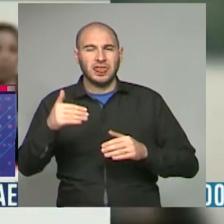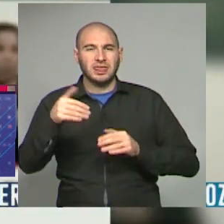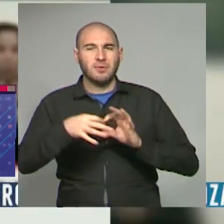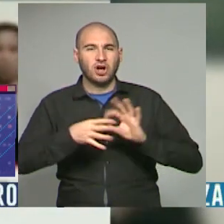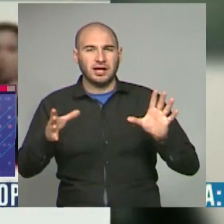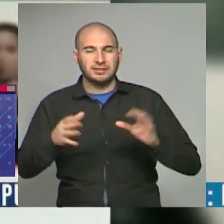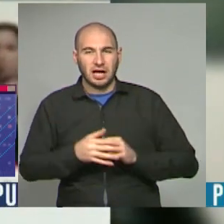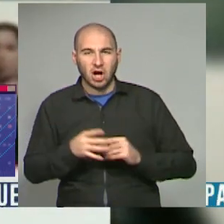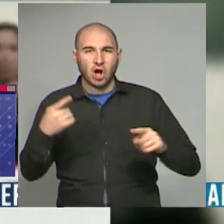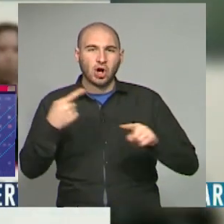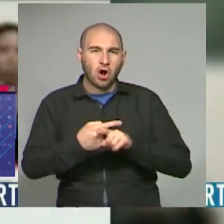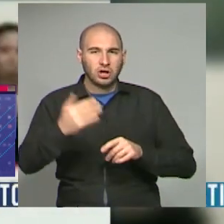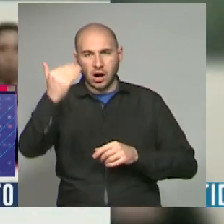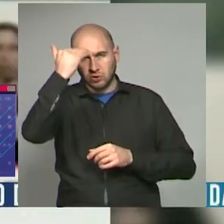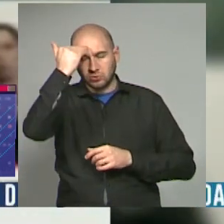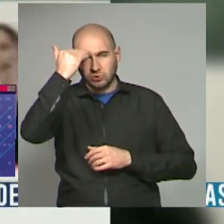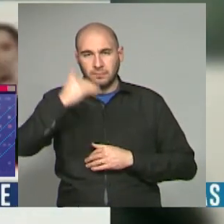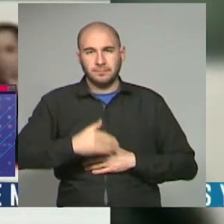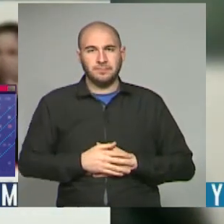democracia, contra la Constitución.